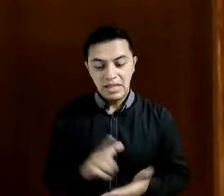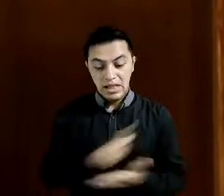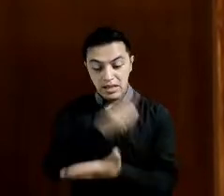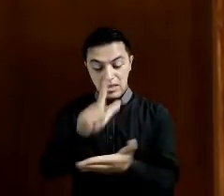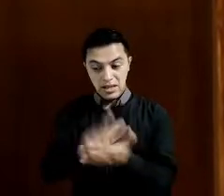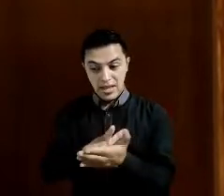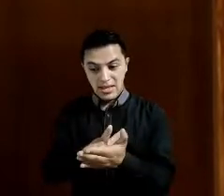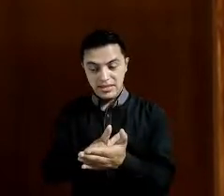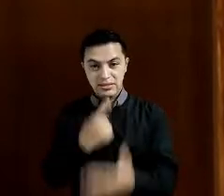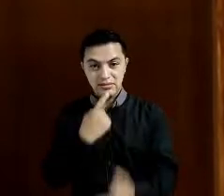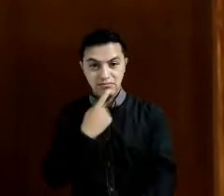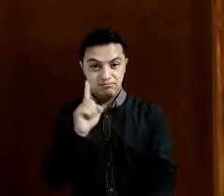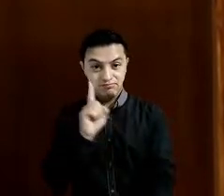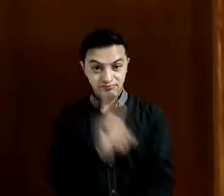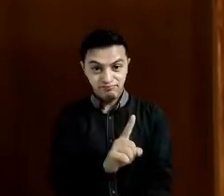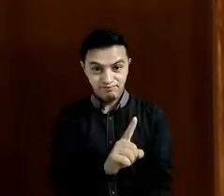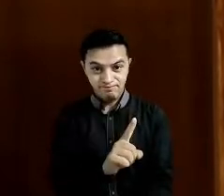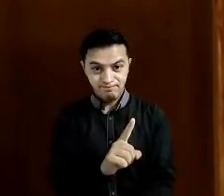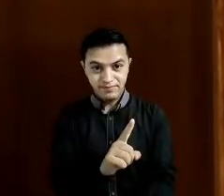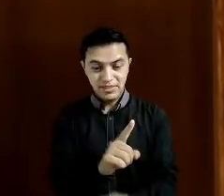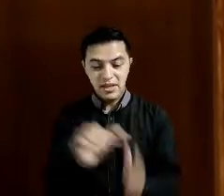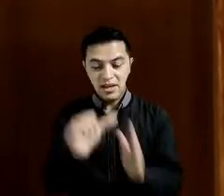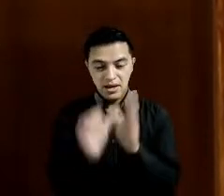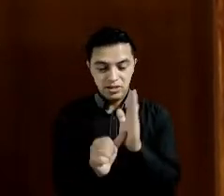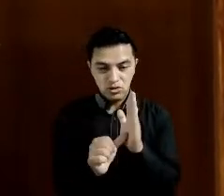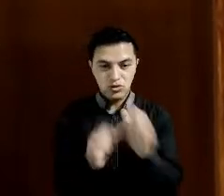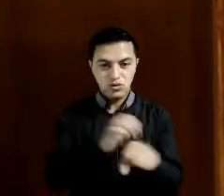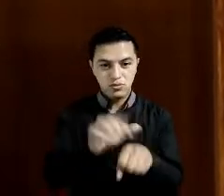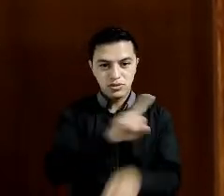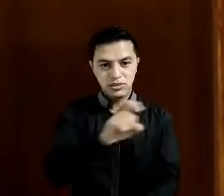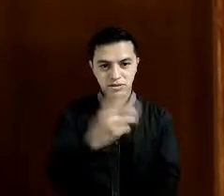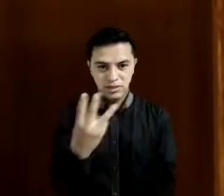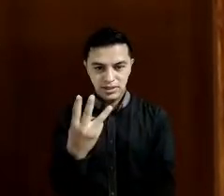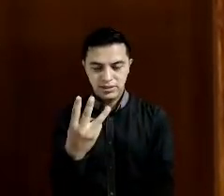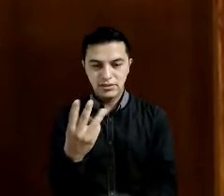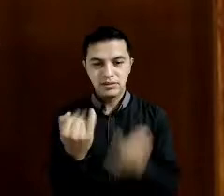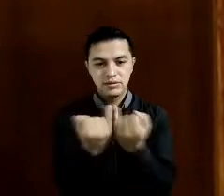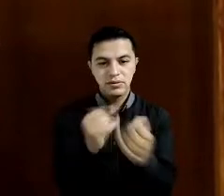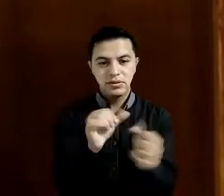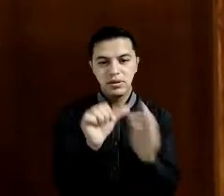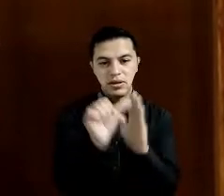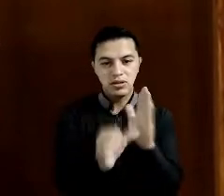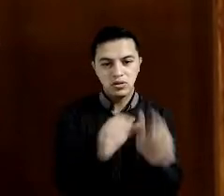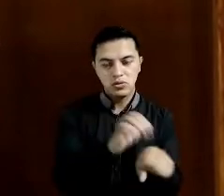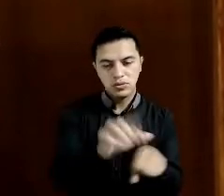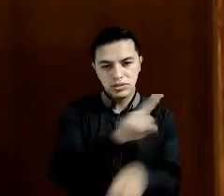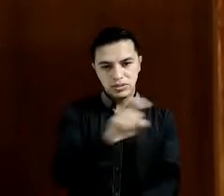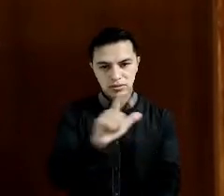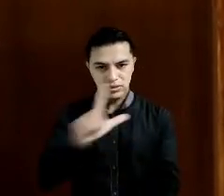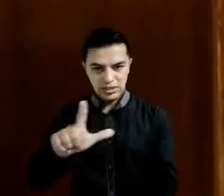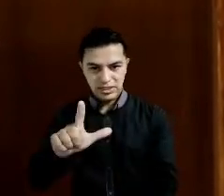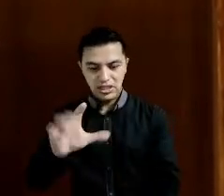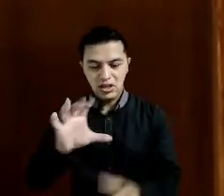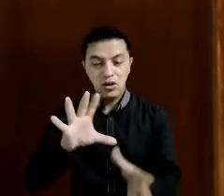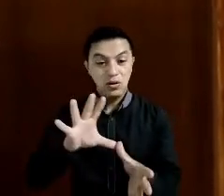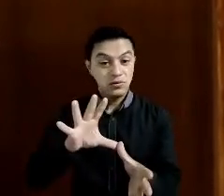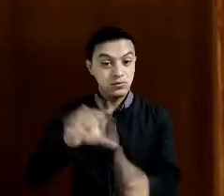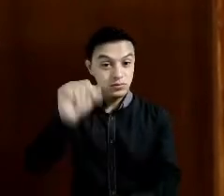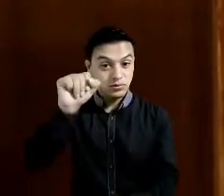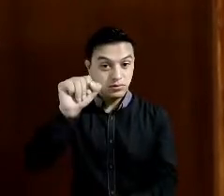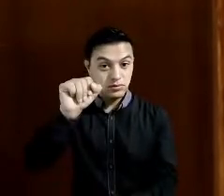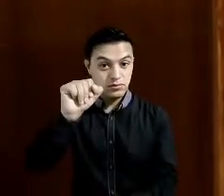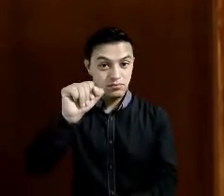Amparo reglamentaria de los artículos 103 y 107 de la Constitución Política de los Estados